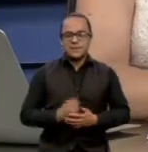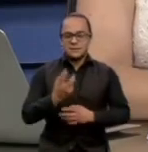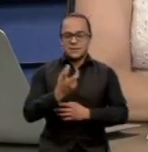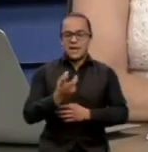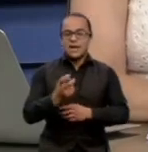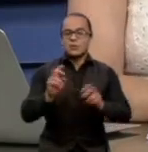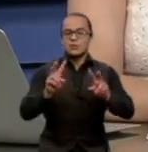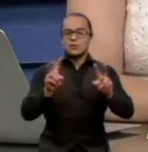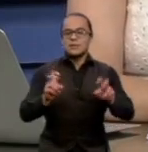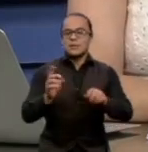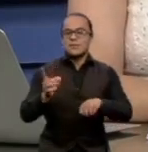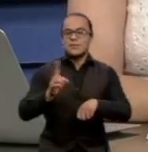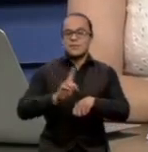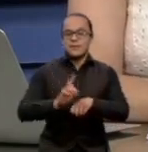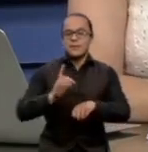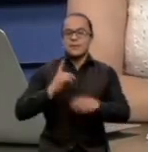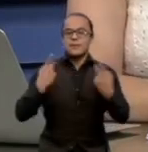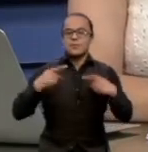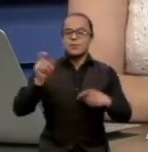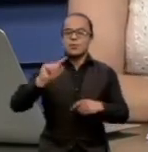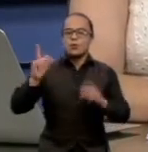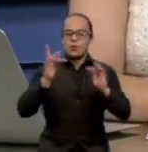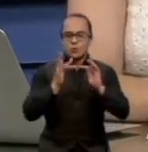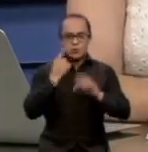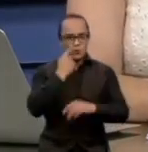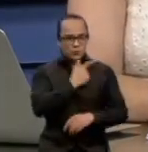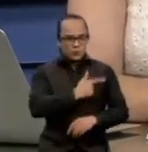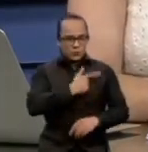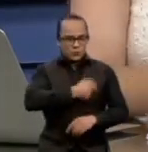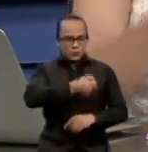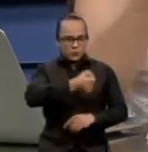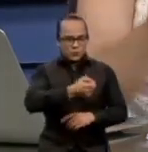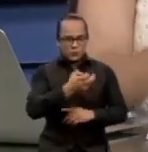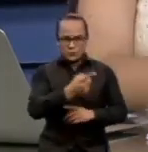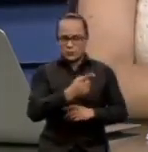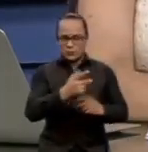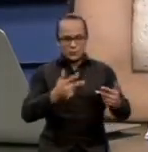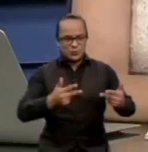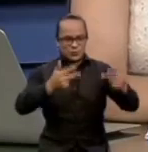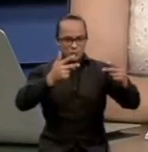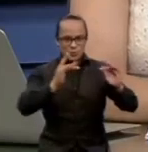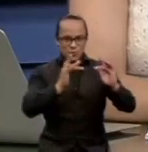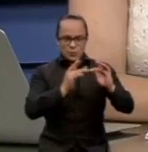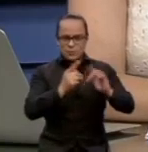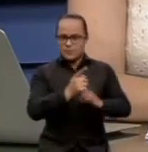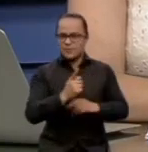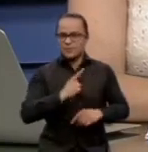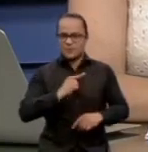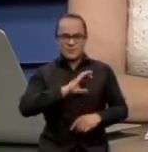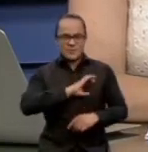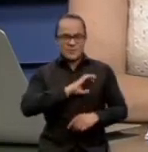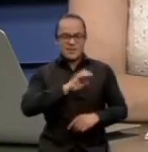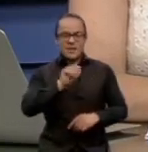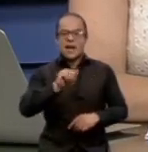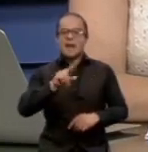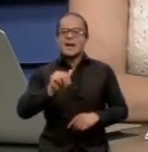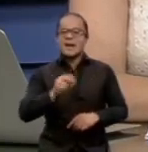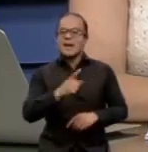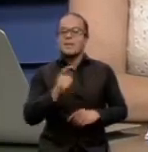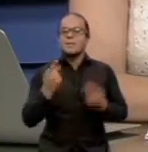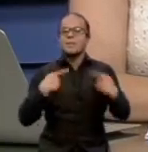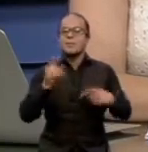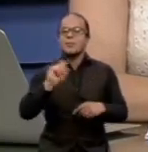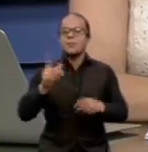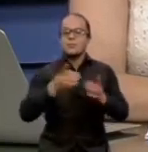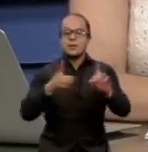Justamente hoy en La Voz del Especialista nos da muchísimo gusto recibir en este espacio de forma virtual a nuestra querida Ana Estrada, especialista